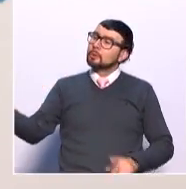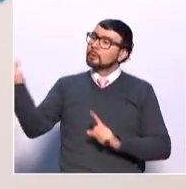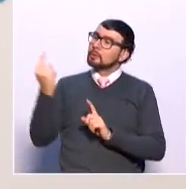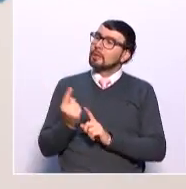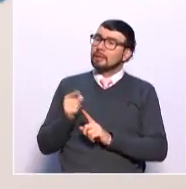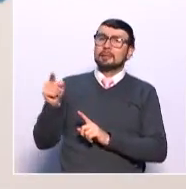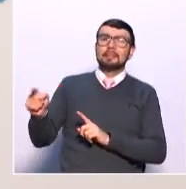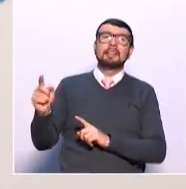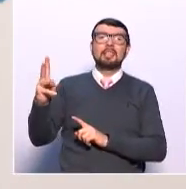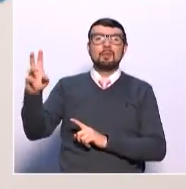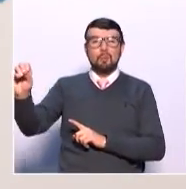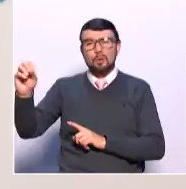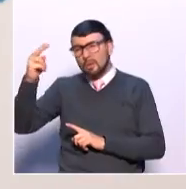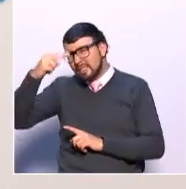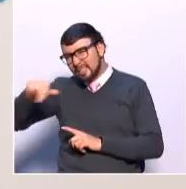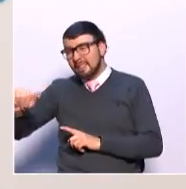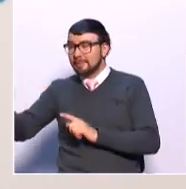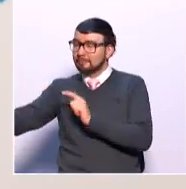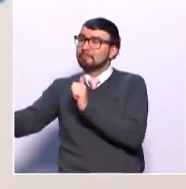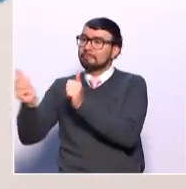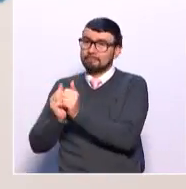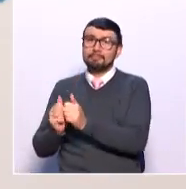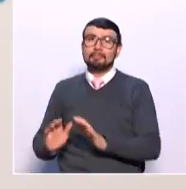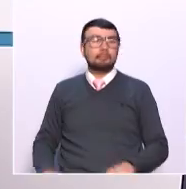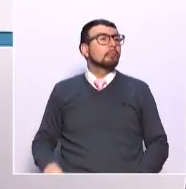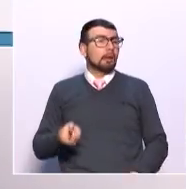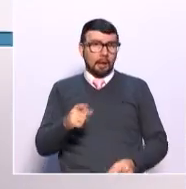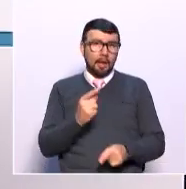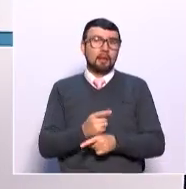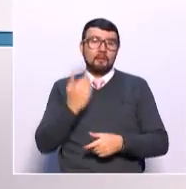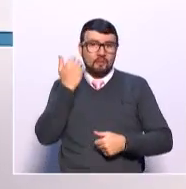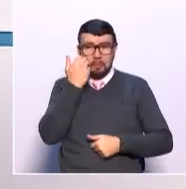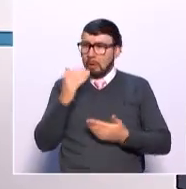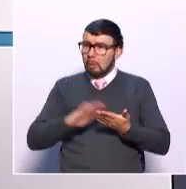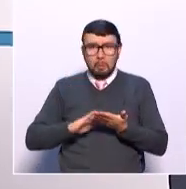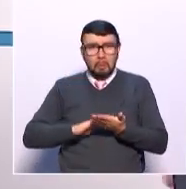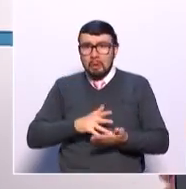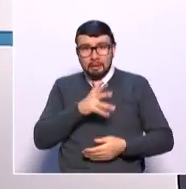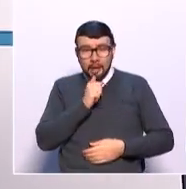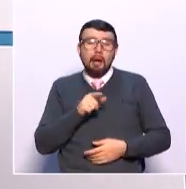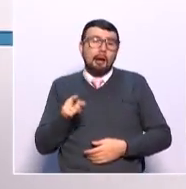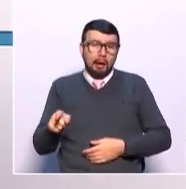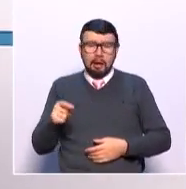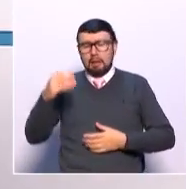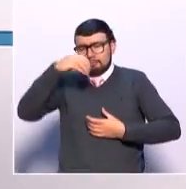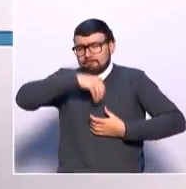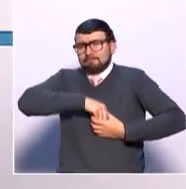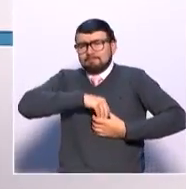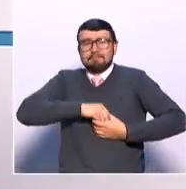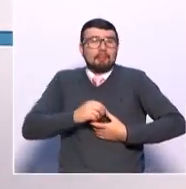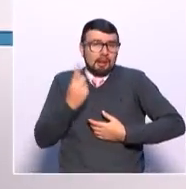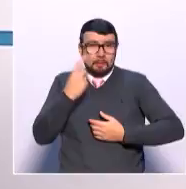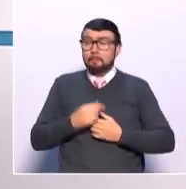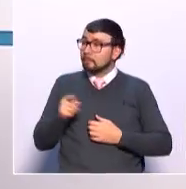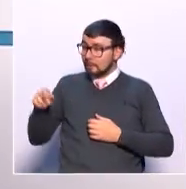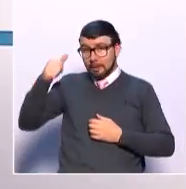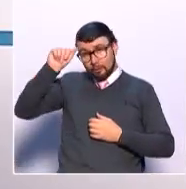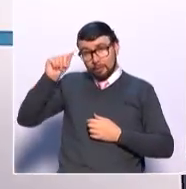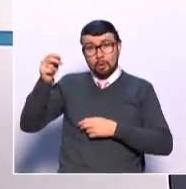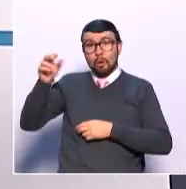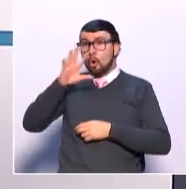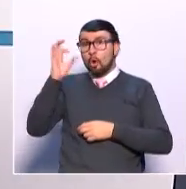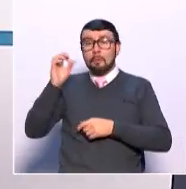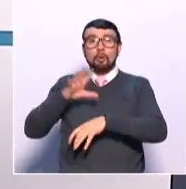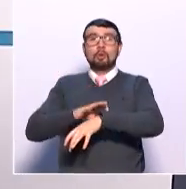la hija y con flama campeón y es que así son todas las enfermedades recordemos lo que el legado del doctor hammer ángel